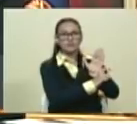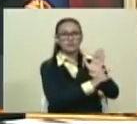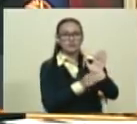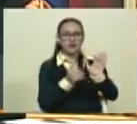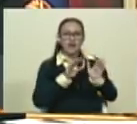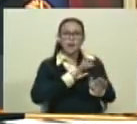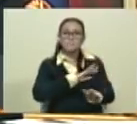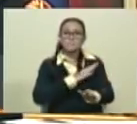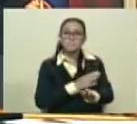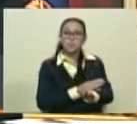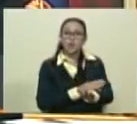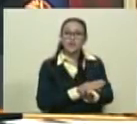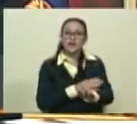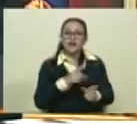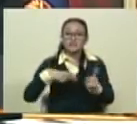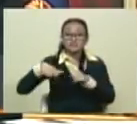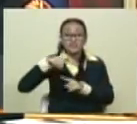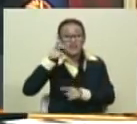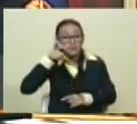el poder constituyente originario.